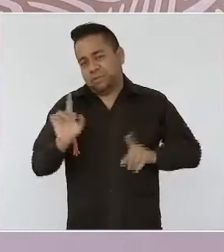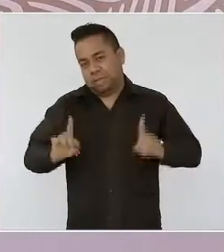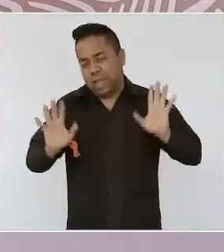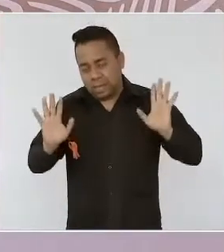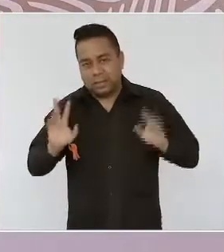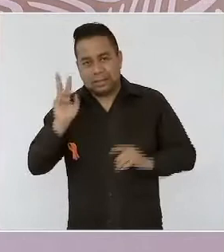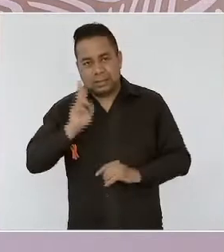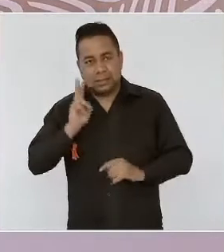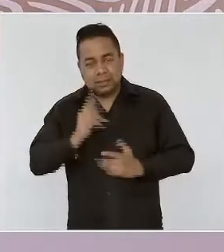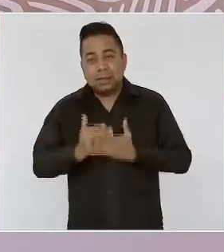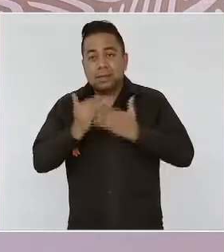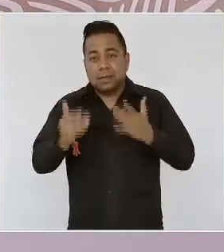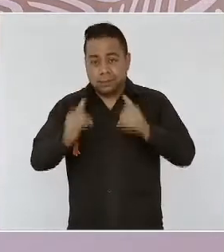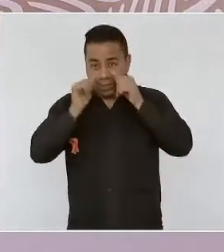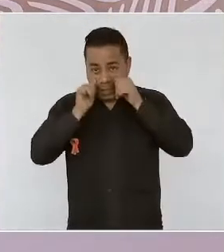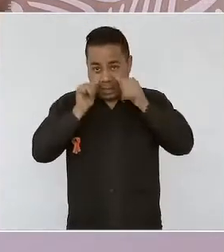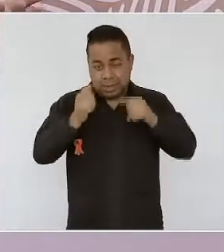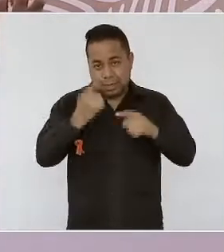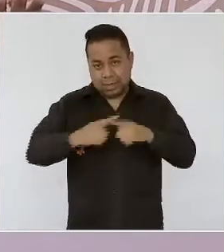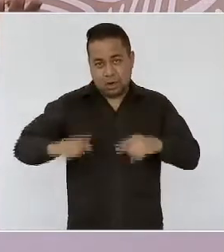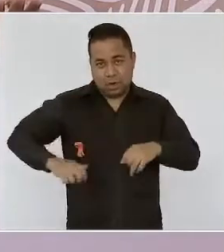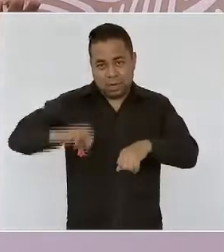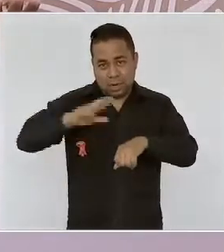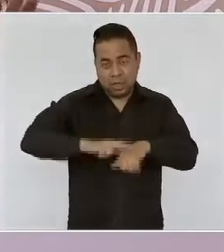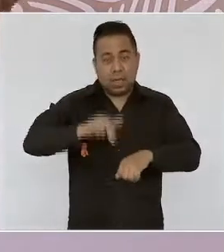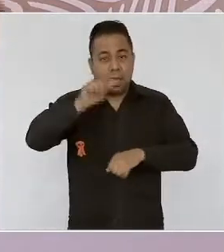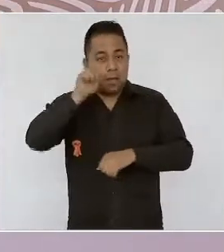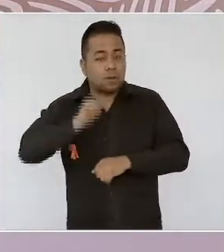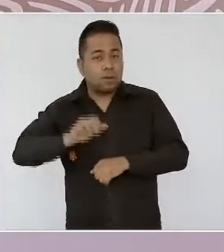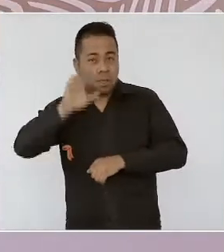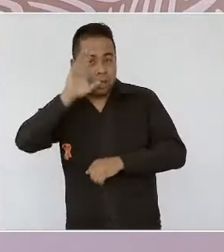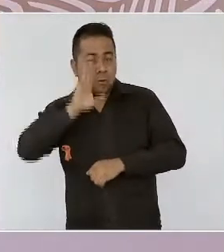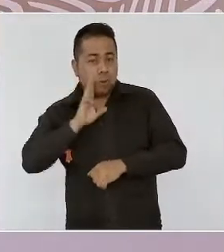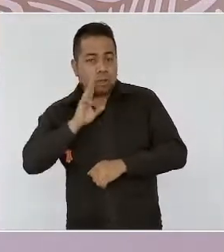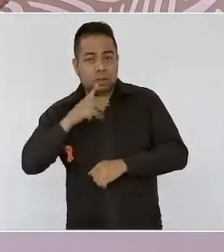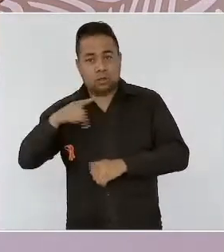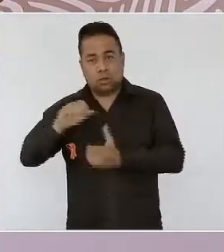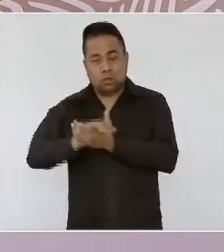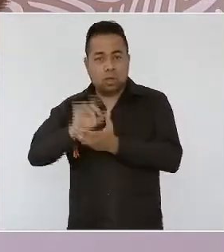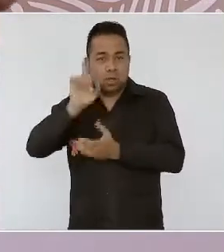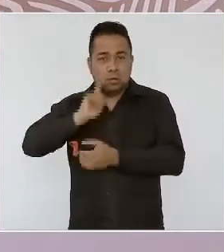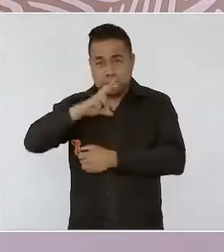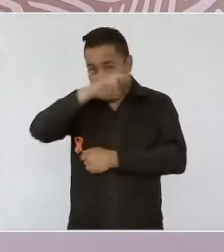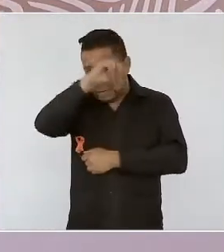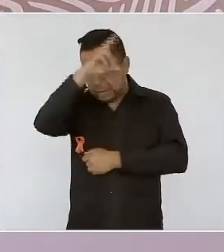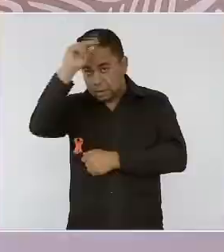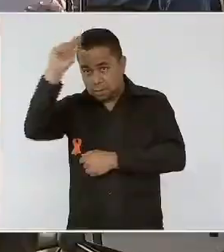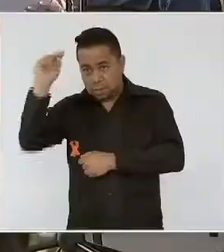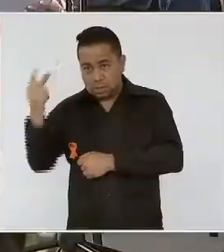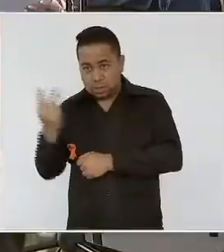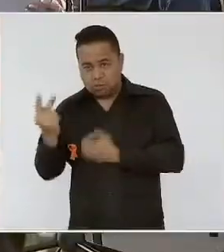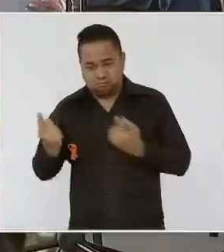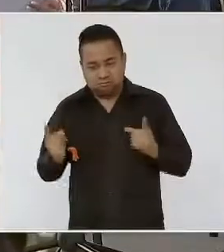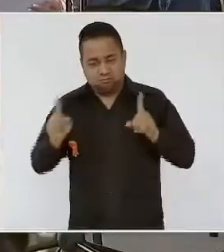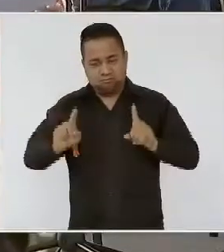Pues ahora escuchemos juntos leyendo al gobernador Alejandro Murat Hinojosa y a su esposa Ivette Morán.